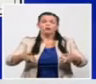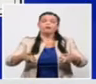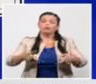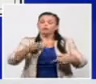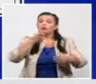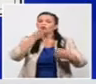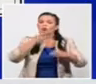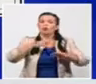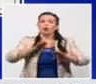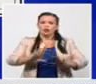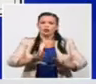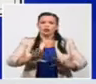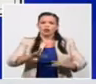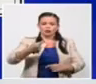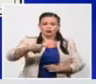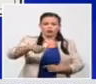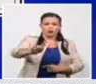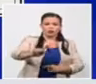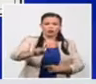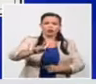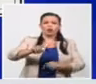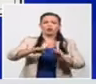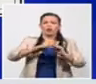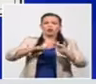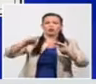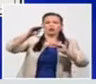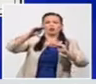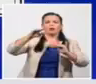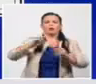superior en los próximos días. Habana Vieja